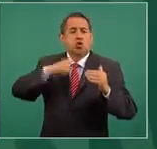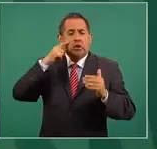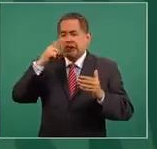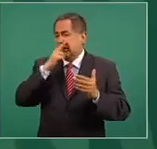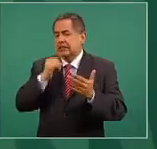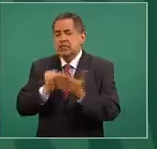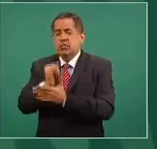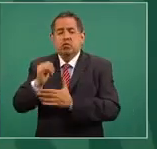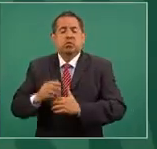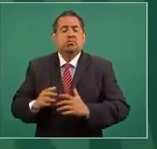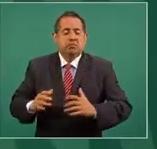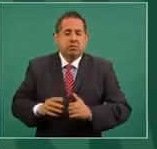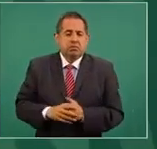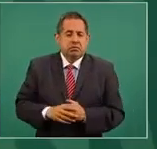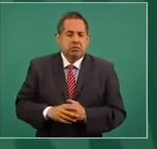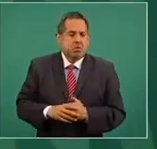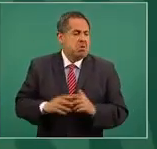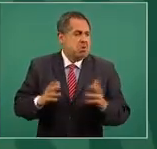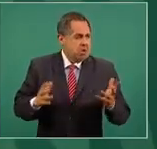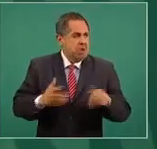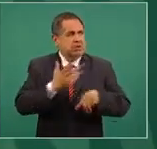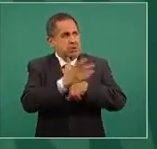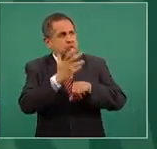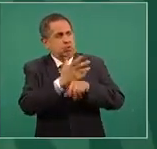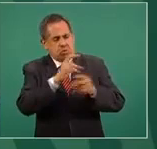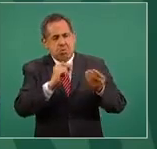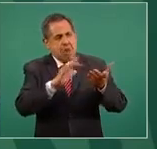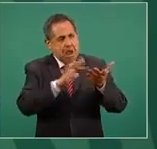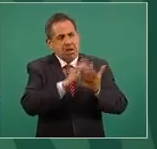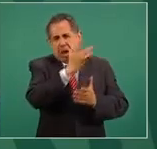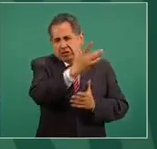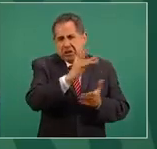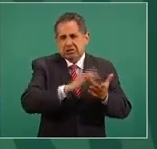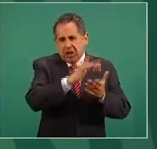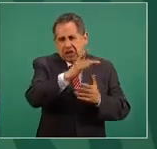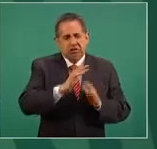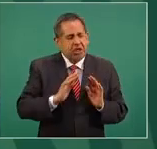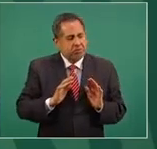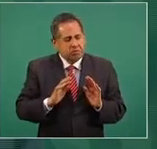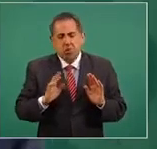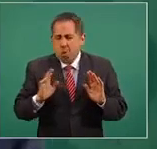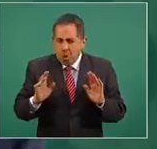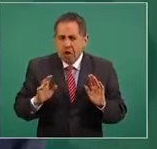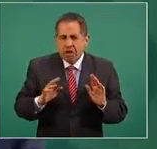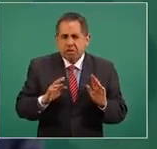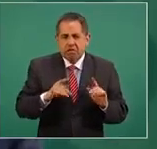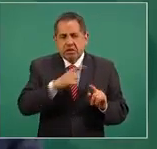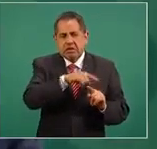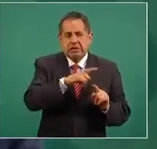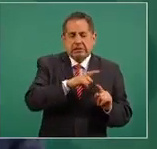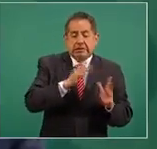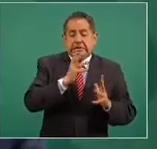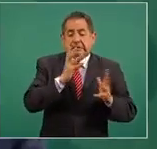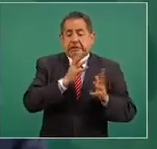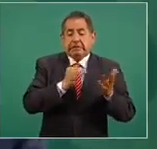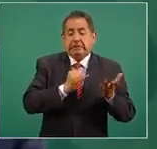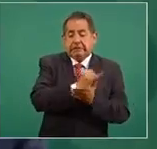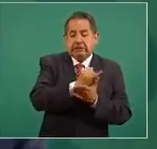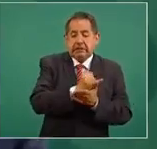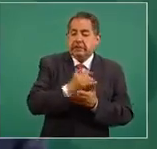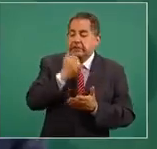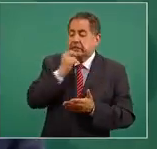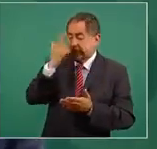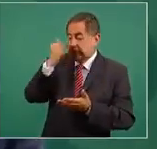Quiero agradecer mucho a las autoridades de Estados Unidos por su decisión de reponer el